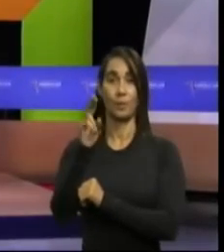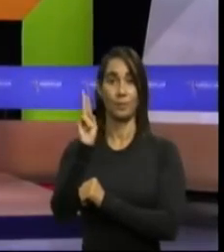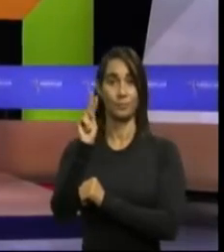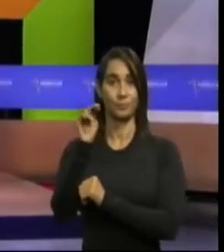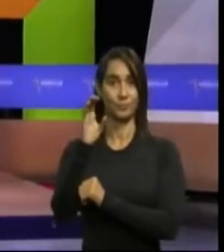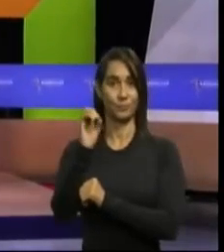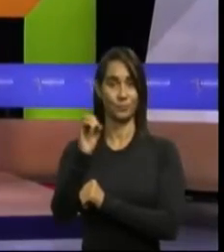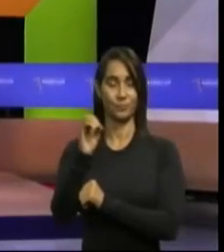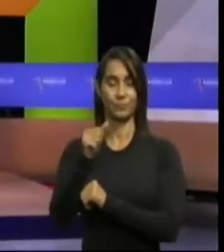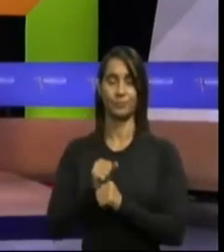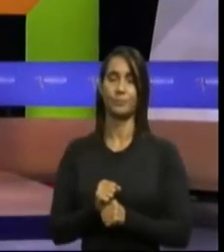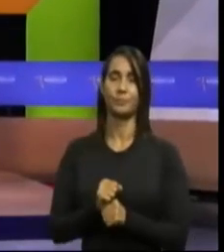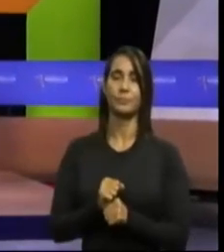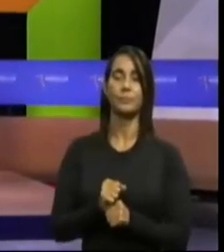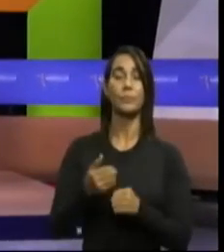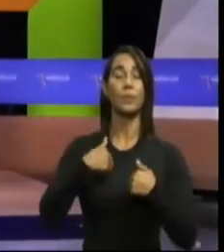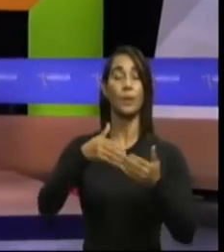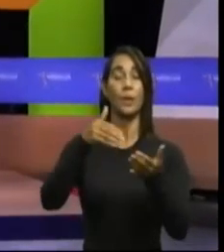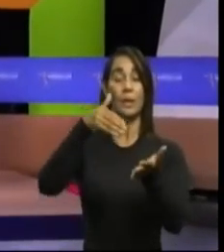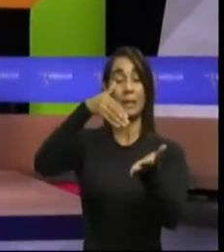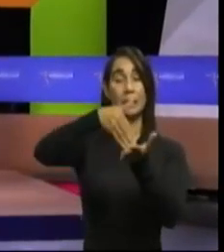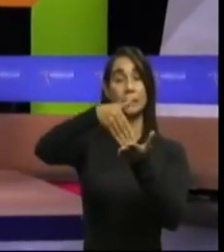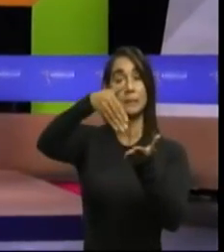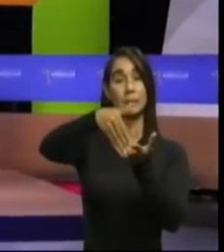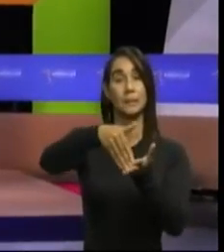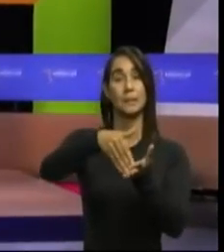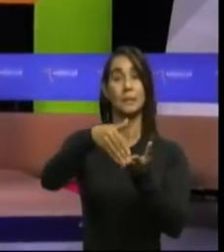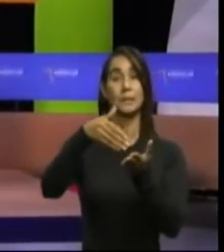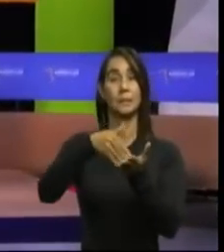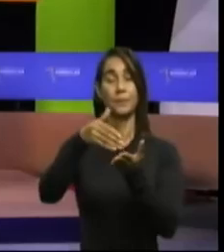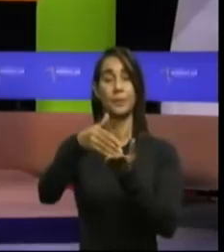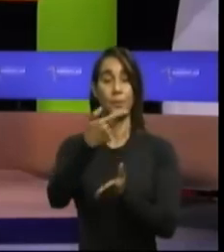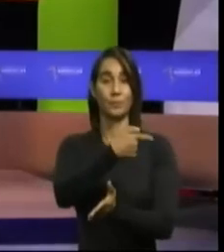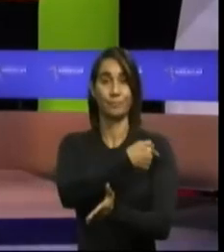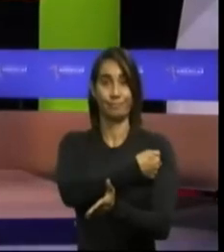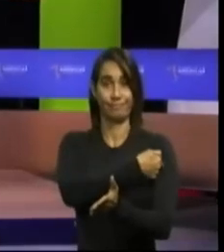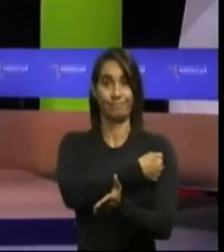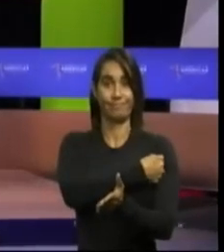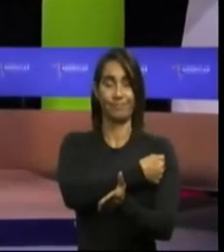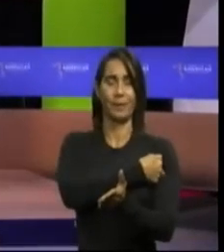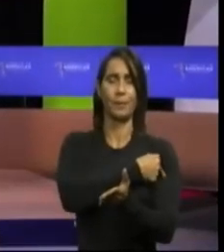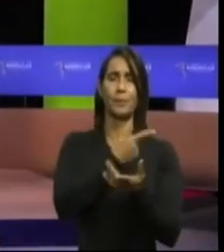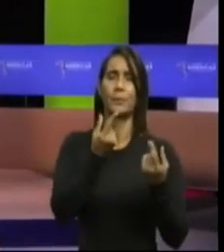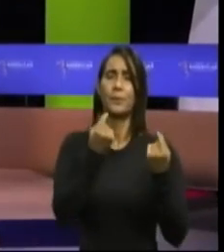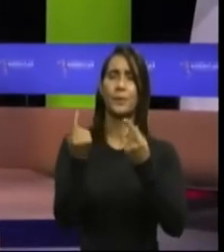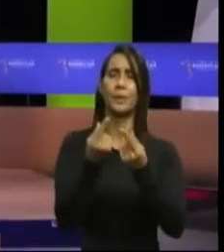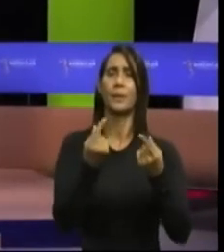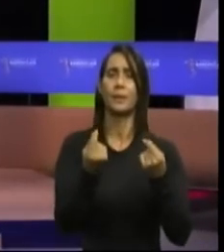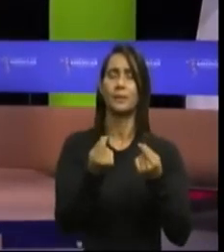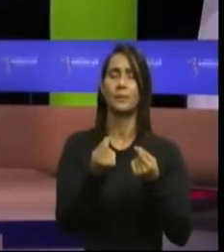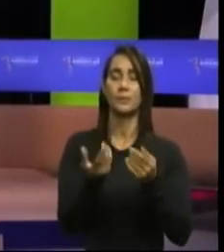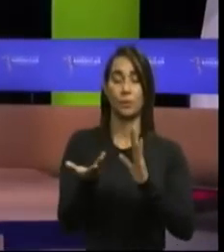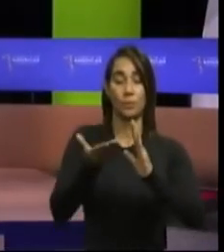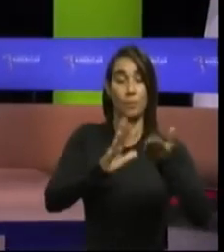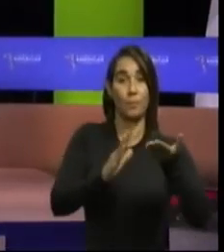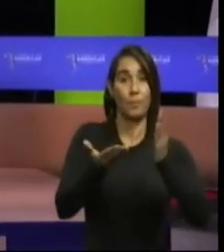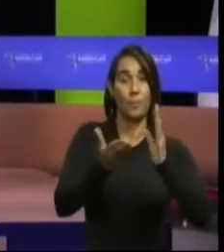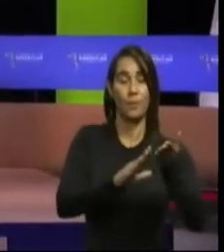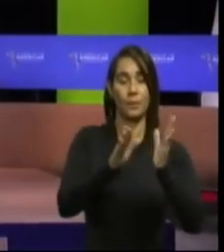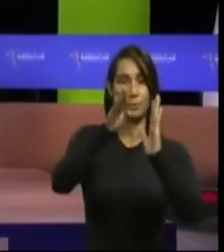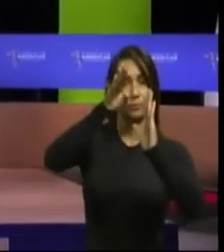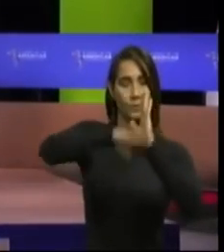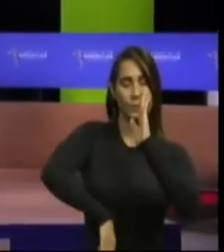Aplicamos más de 15 millones de dosis de vacuna, lo que ha contribuido a que la tasa de letalidad promedio sea de solo